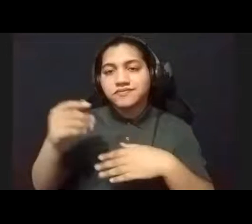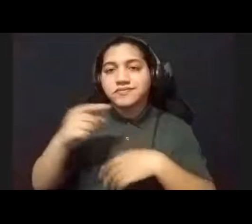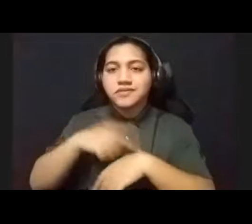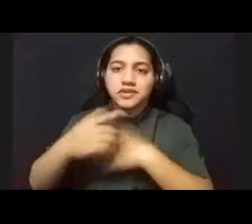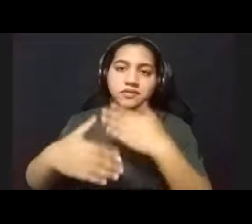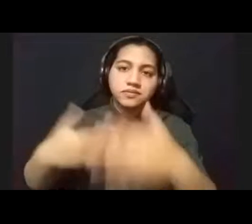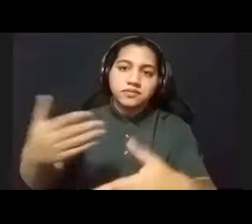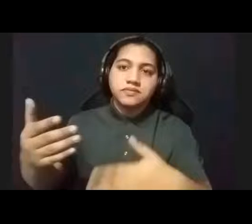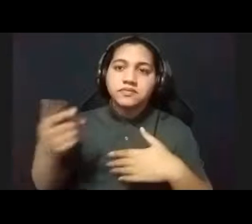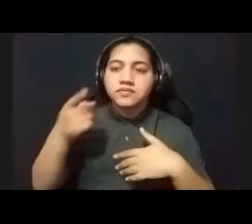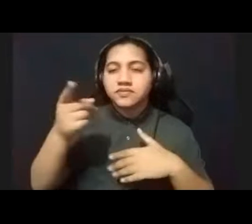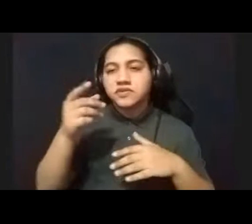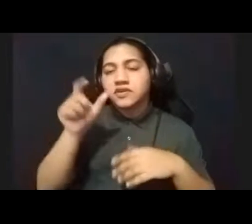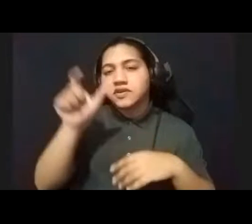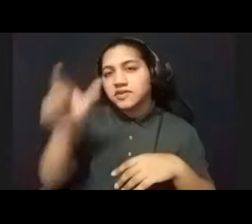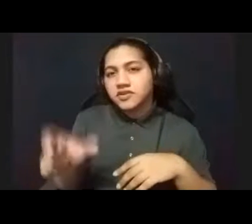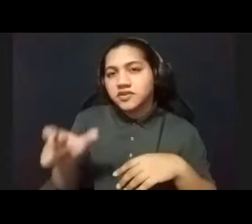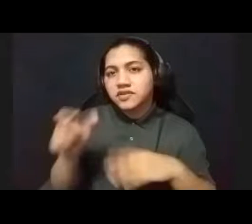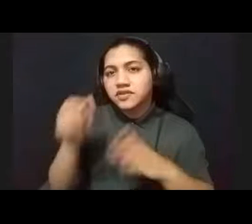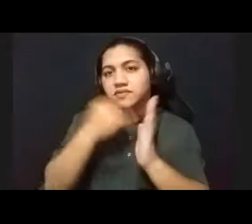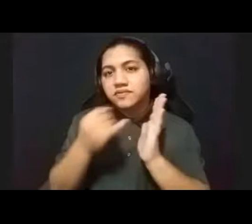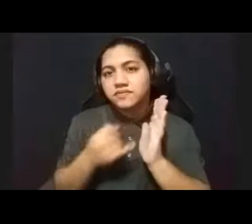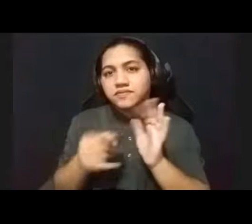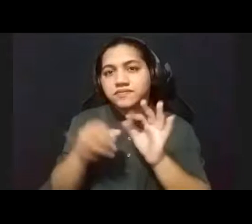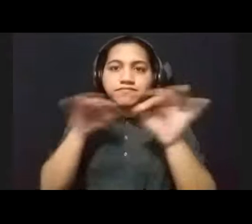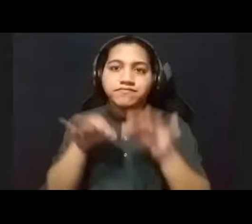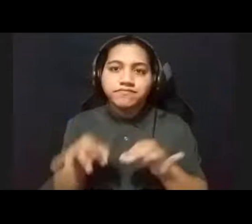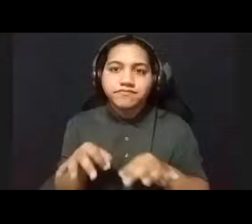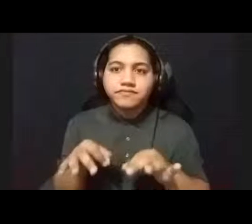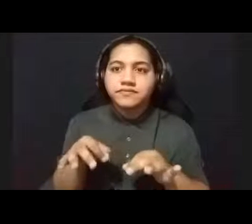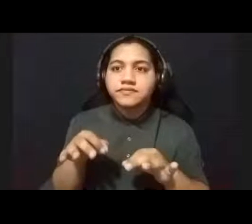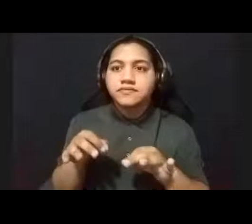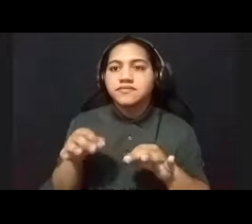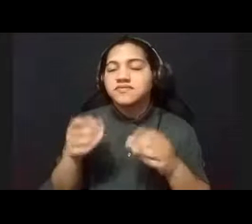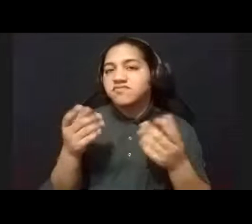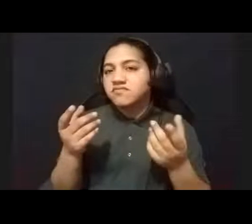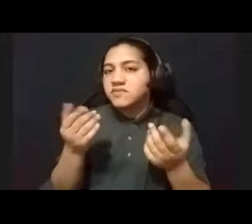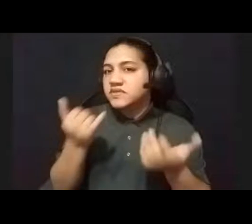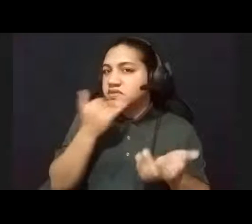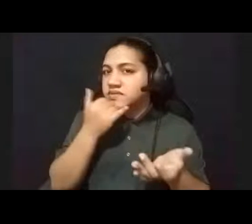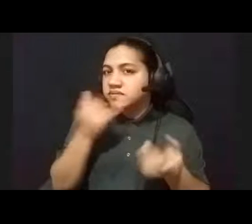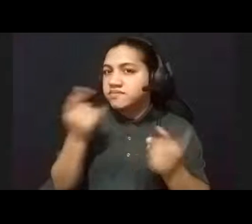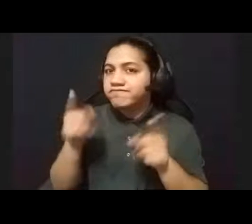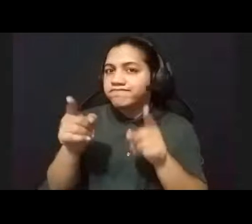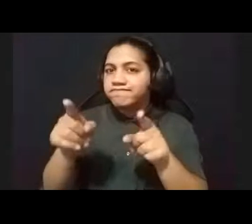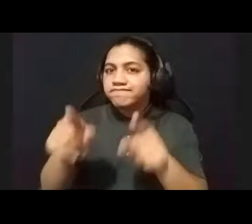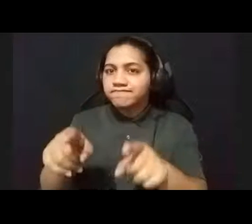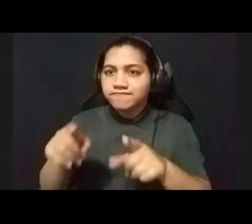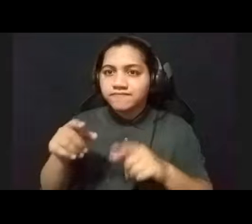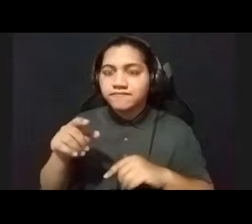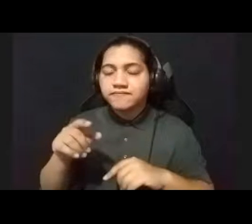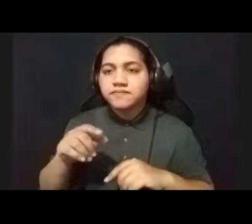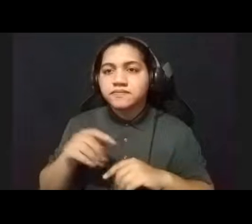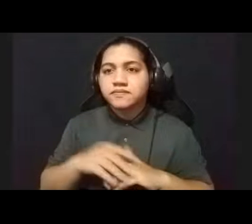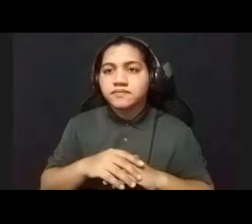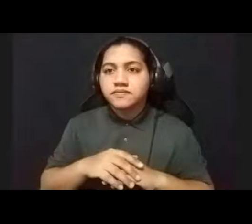estos pequeños dibujitos van explicándole al lector qué es lo que va pasando. A mí me pareció